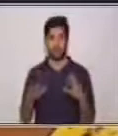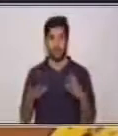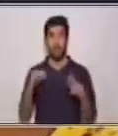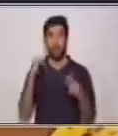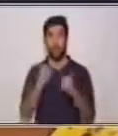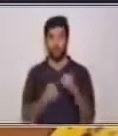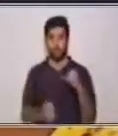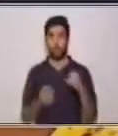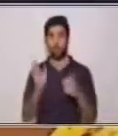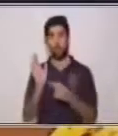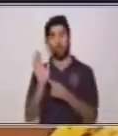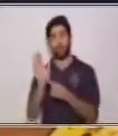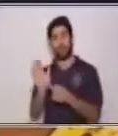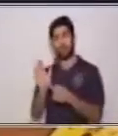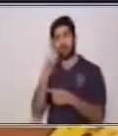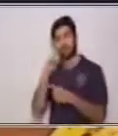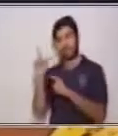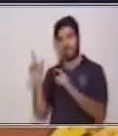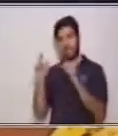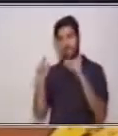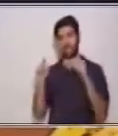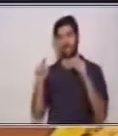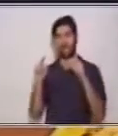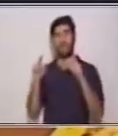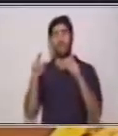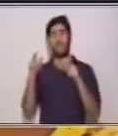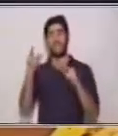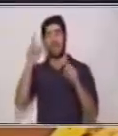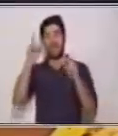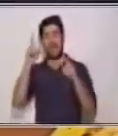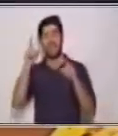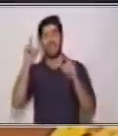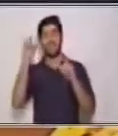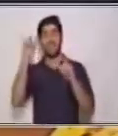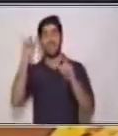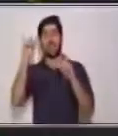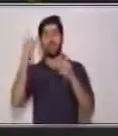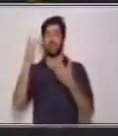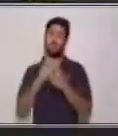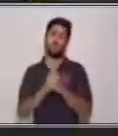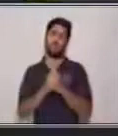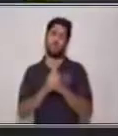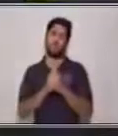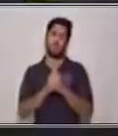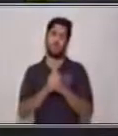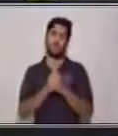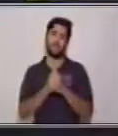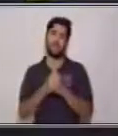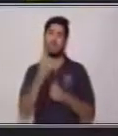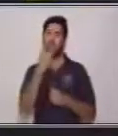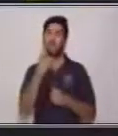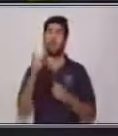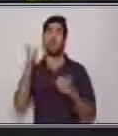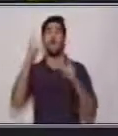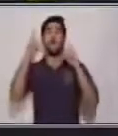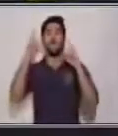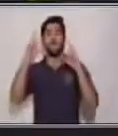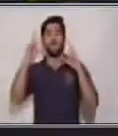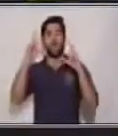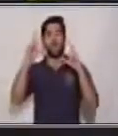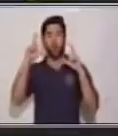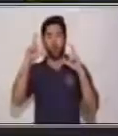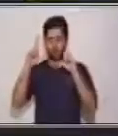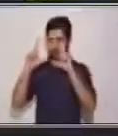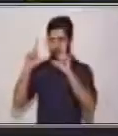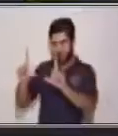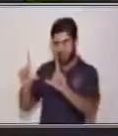imágenes. Y esta parte de la receta tiene como finalidad darle a conocer a la persona que va a elaborar